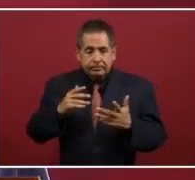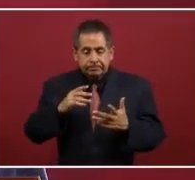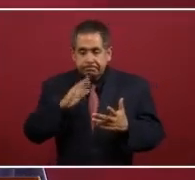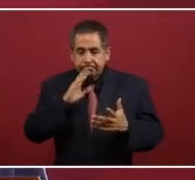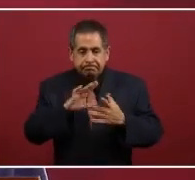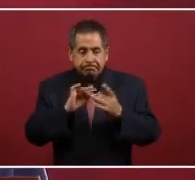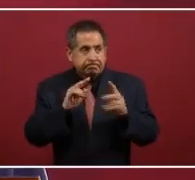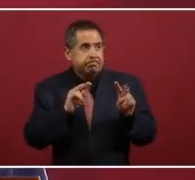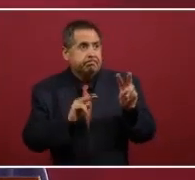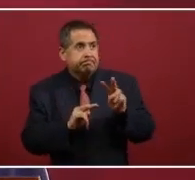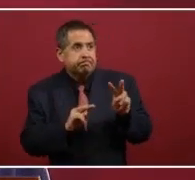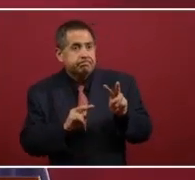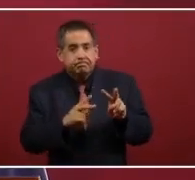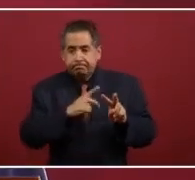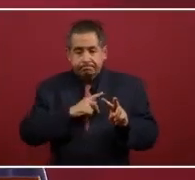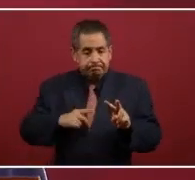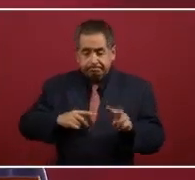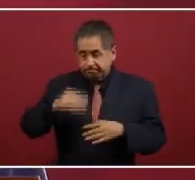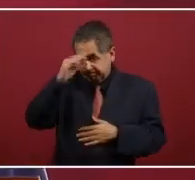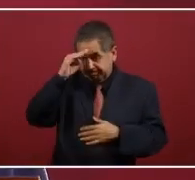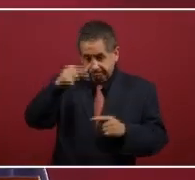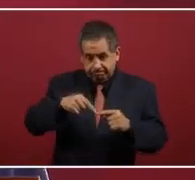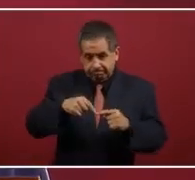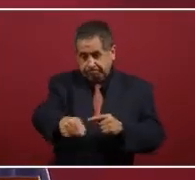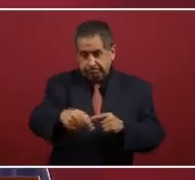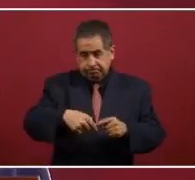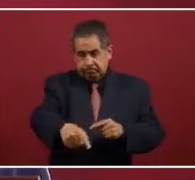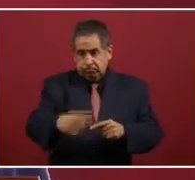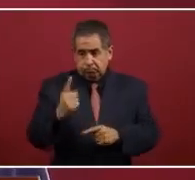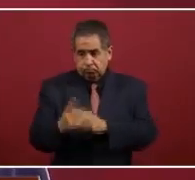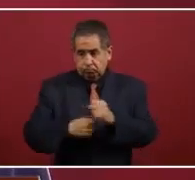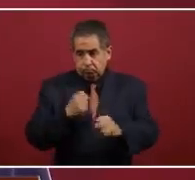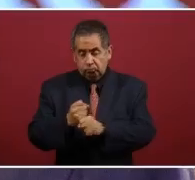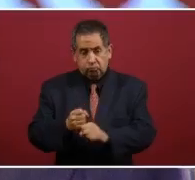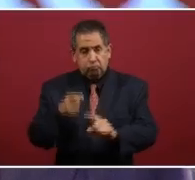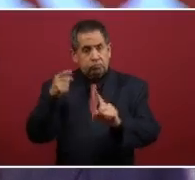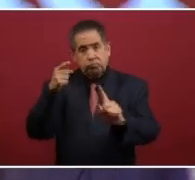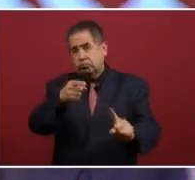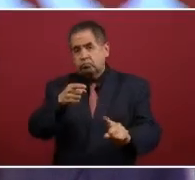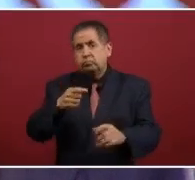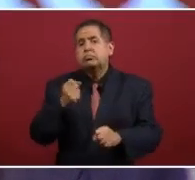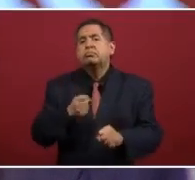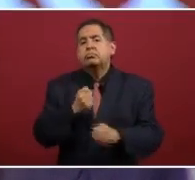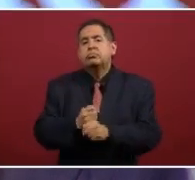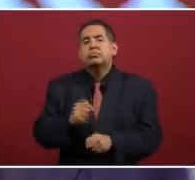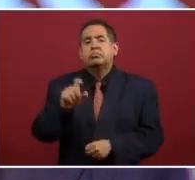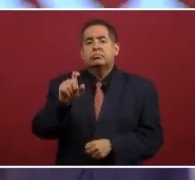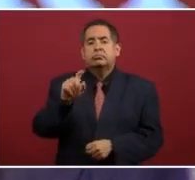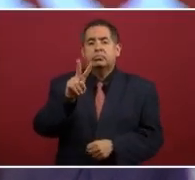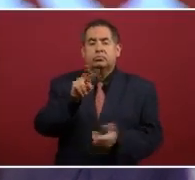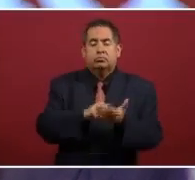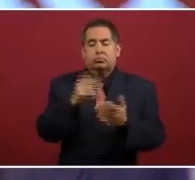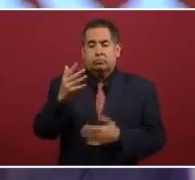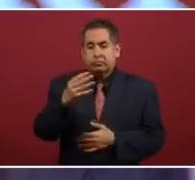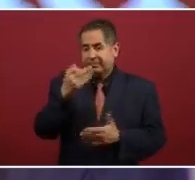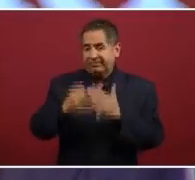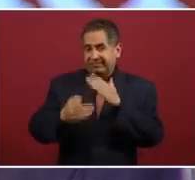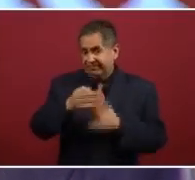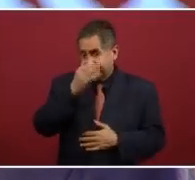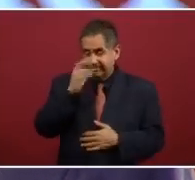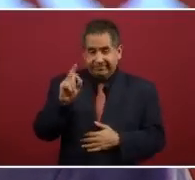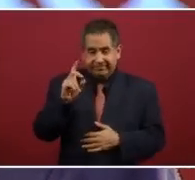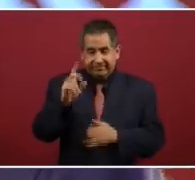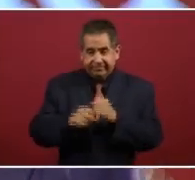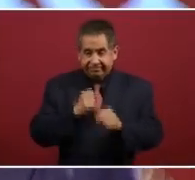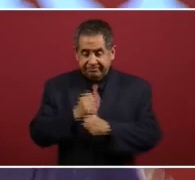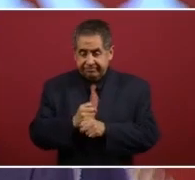miradas puestas en lo que pasará de aquí a un año clave, el 2050. Solo 30 años. Para